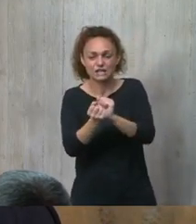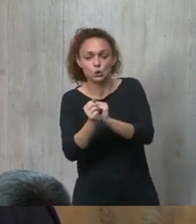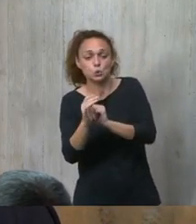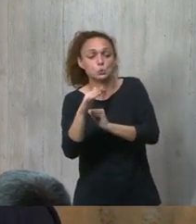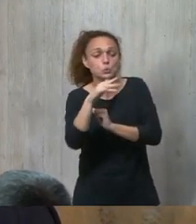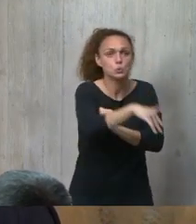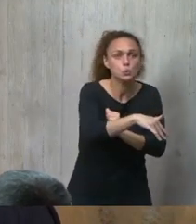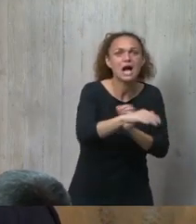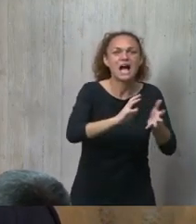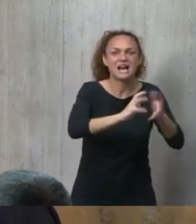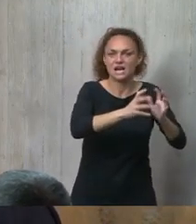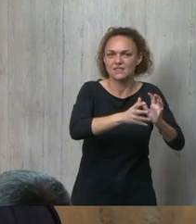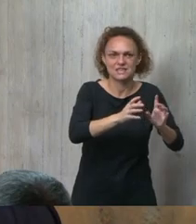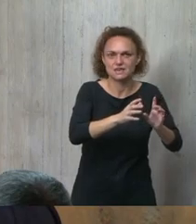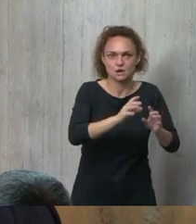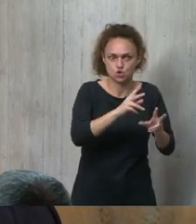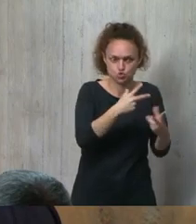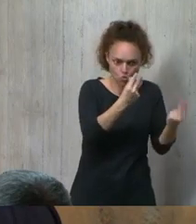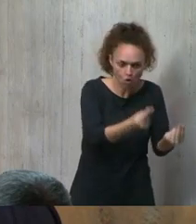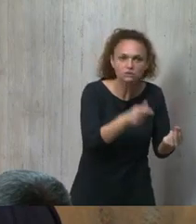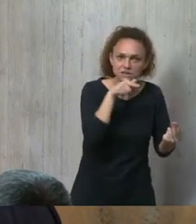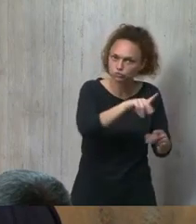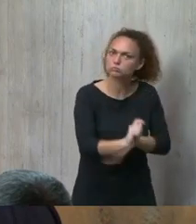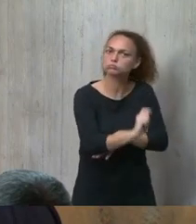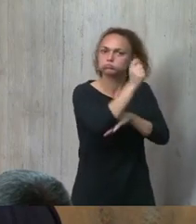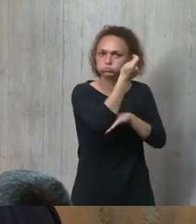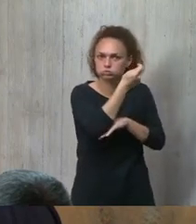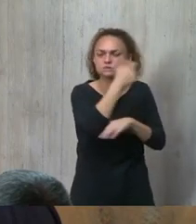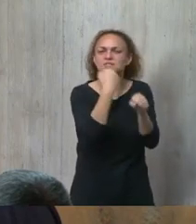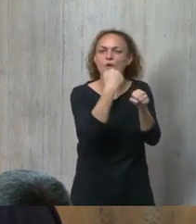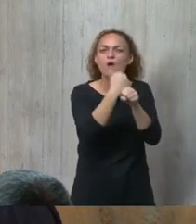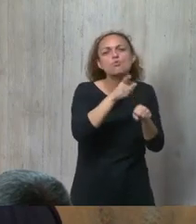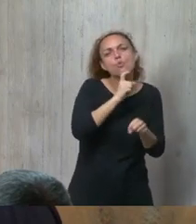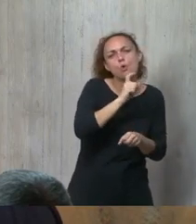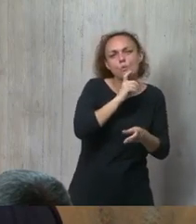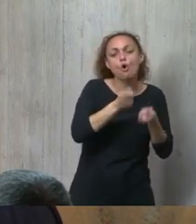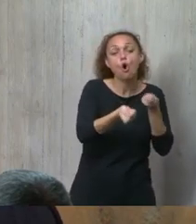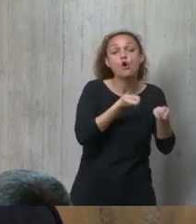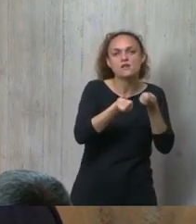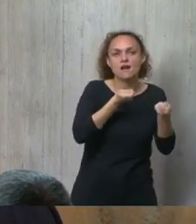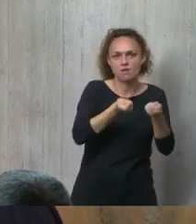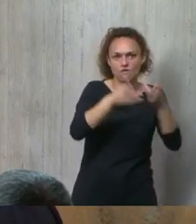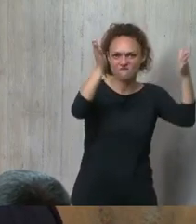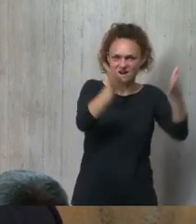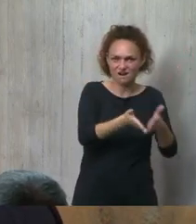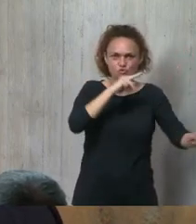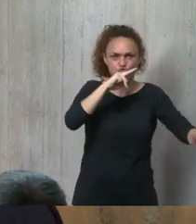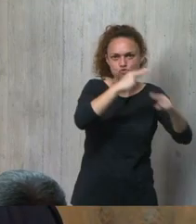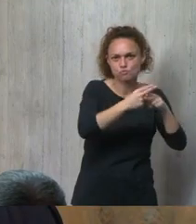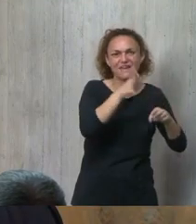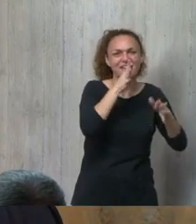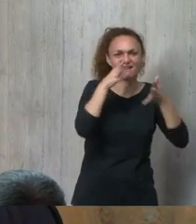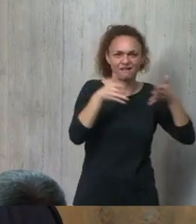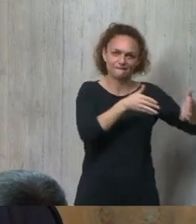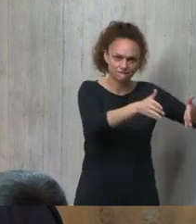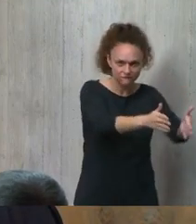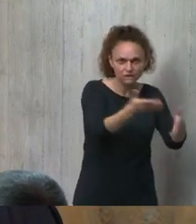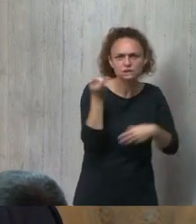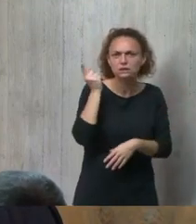de Granadilla, trabajando de forma coordinada en el barranco del río. Y También se ha evitado, pues, sobre todo con la